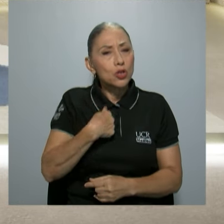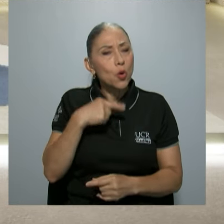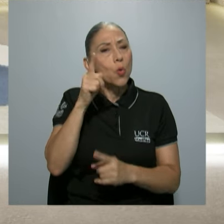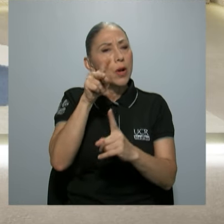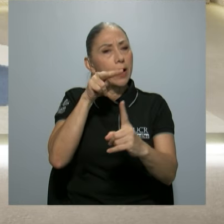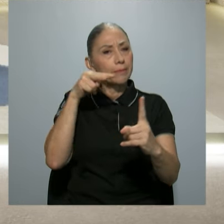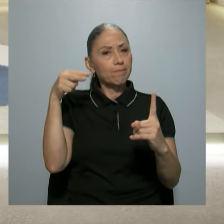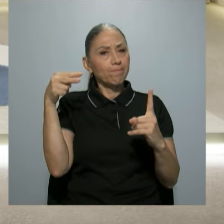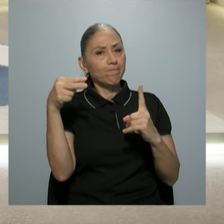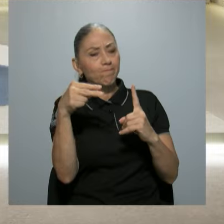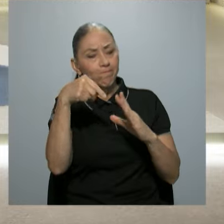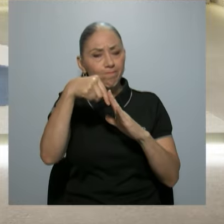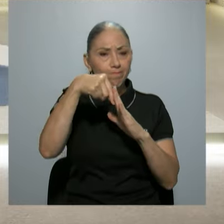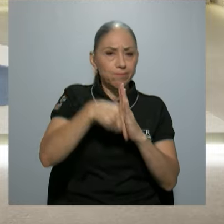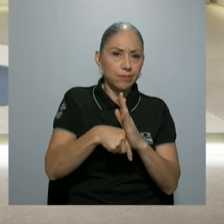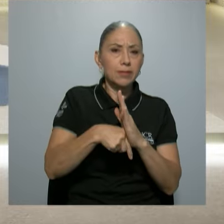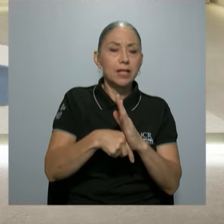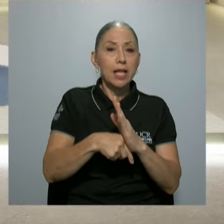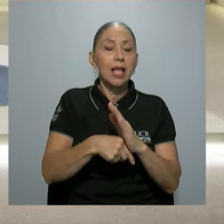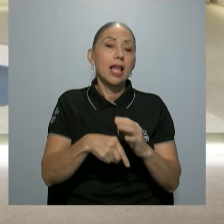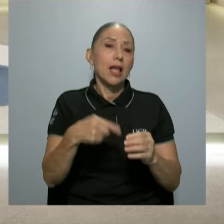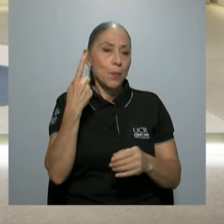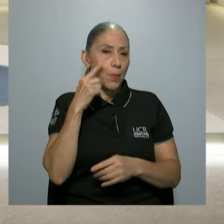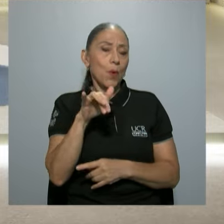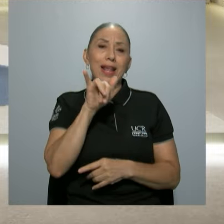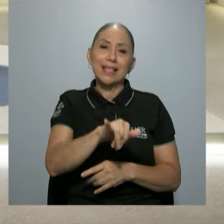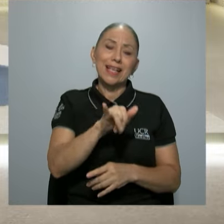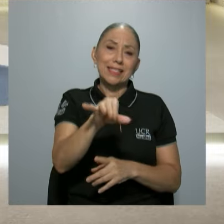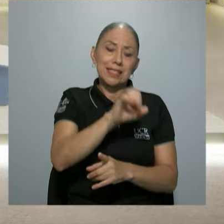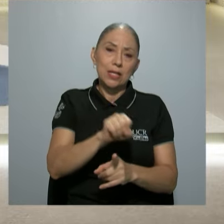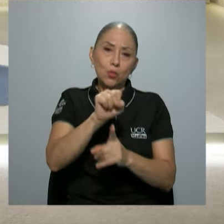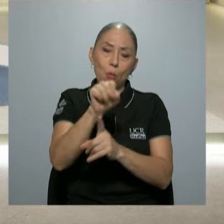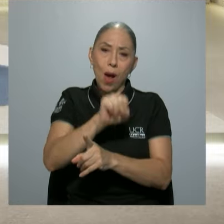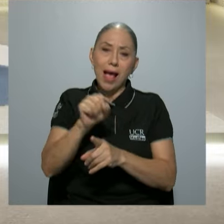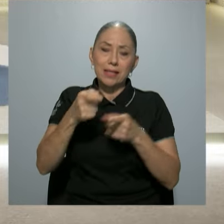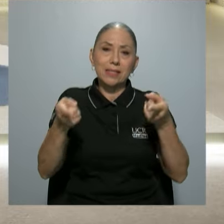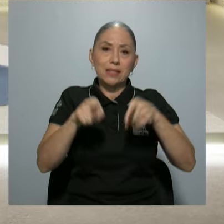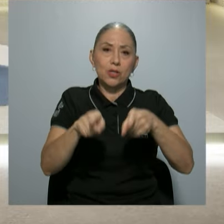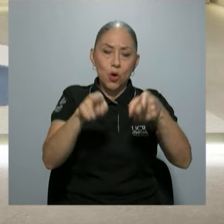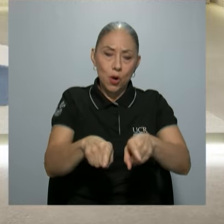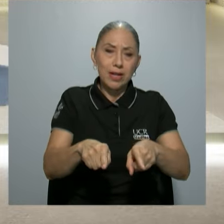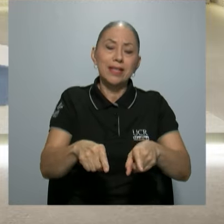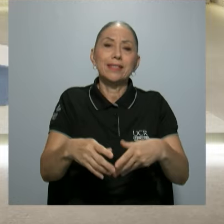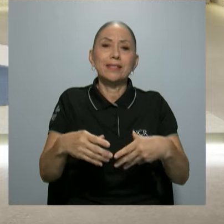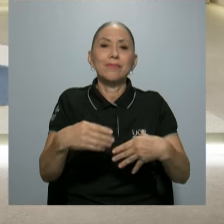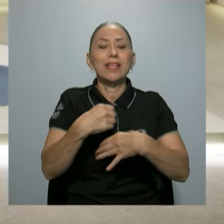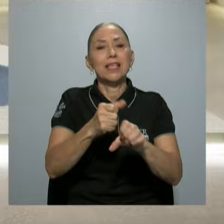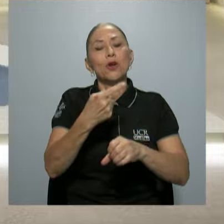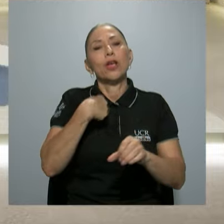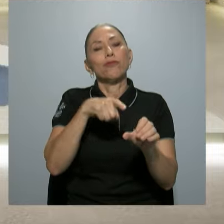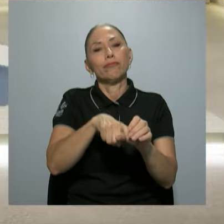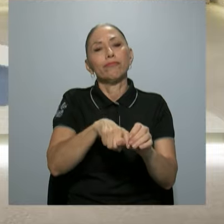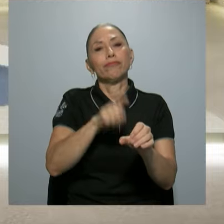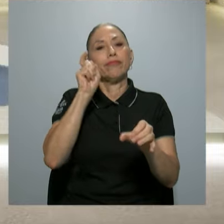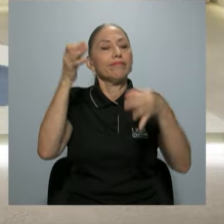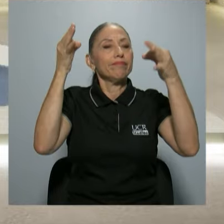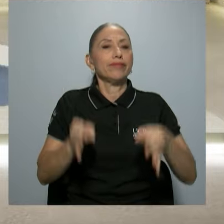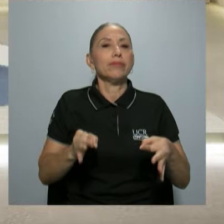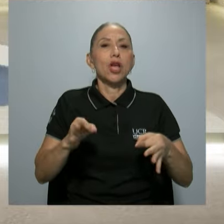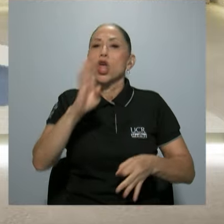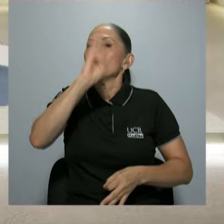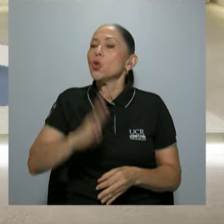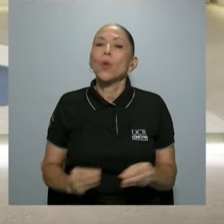y prácticamente por ese tipo de situaciones fueron las que marcaron mi salida definitiva para nunca más volver,